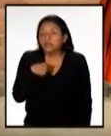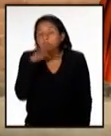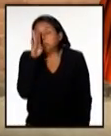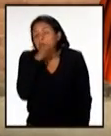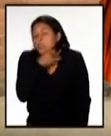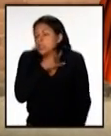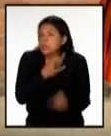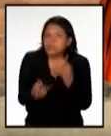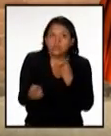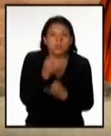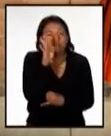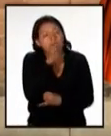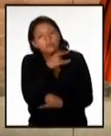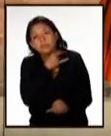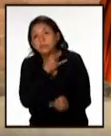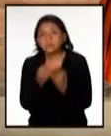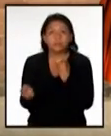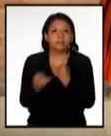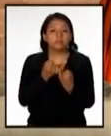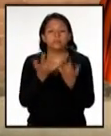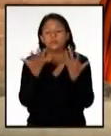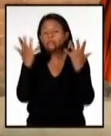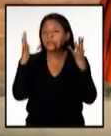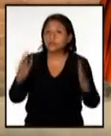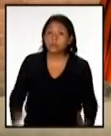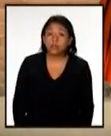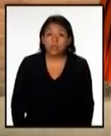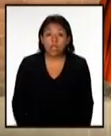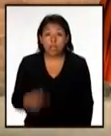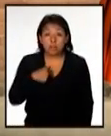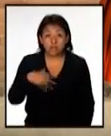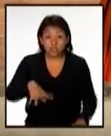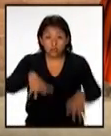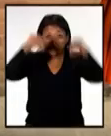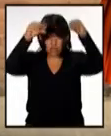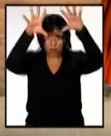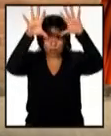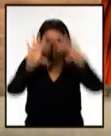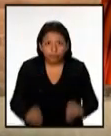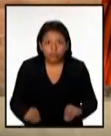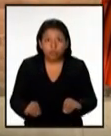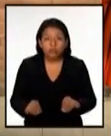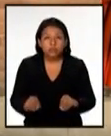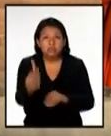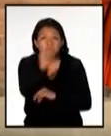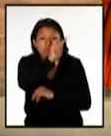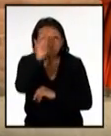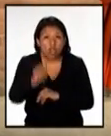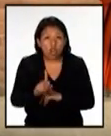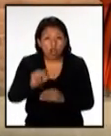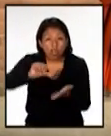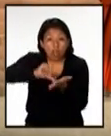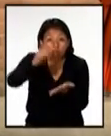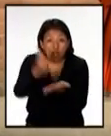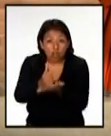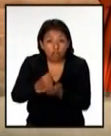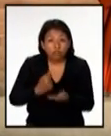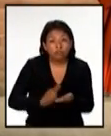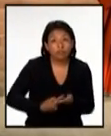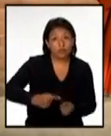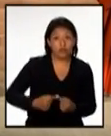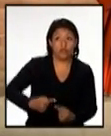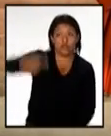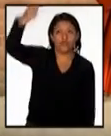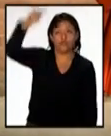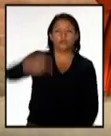soy, pero qué desgraciado soy! ¡Ay, si se me ha caído el circo! Y sobre todo, me han crecido los